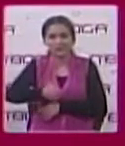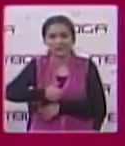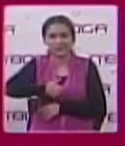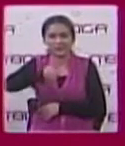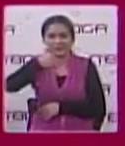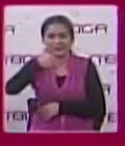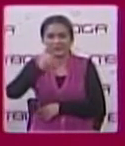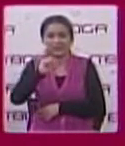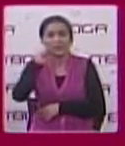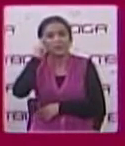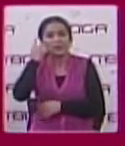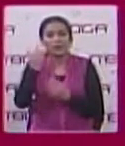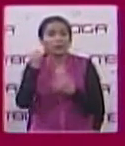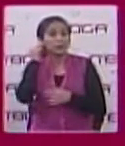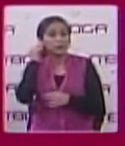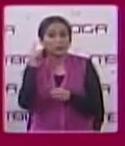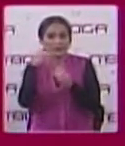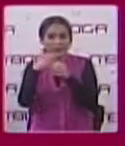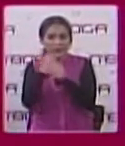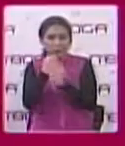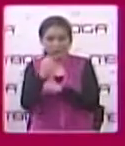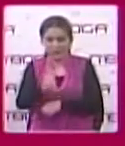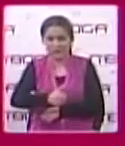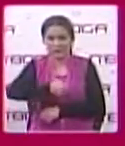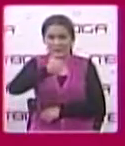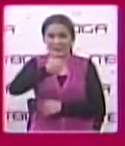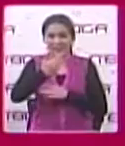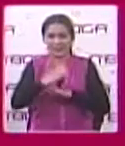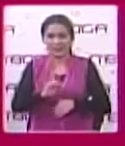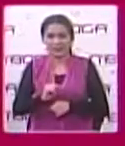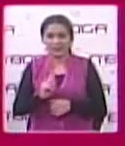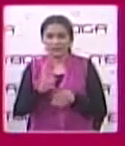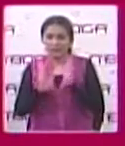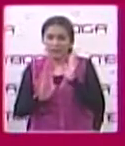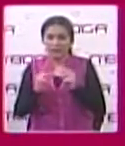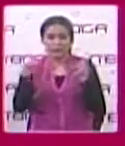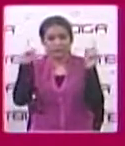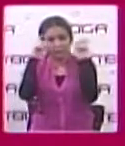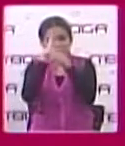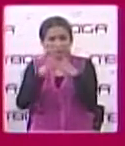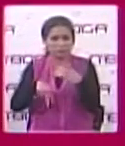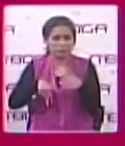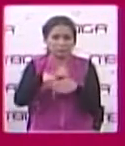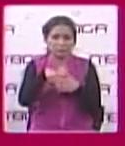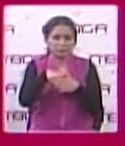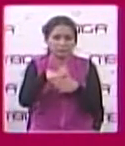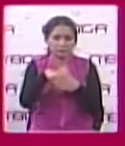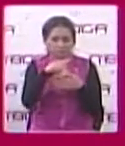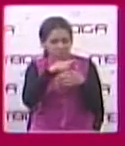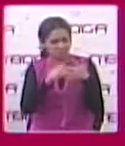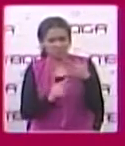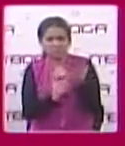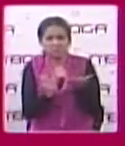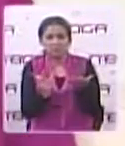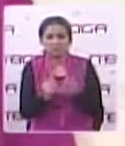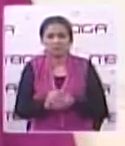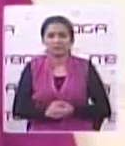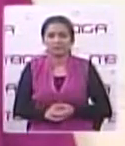tener una mujer en cargos directivos? Bueno, más que barreras, yo creo que existen muchas